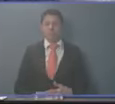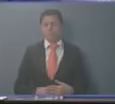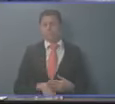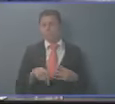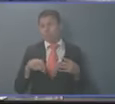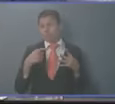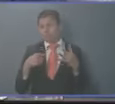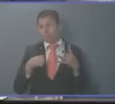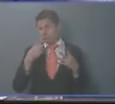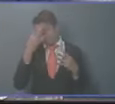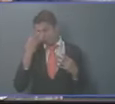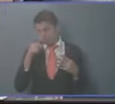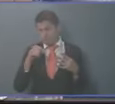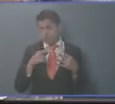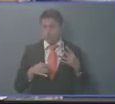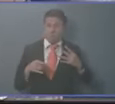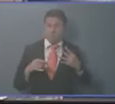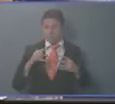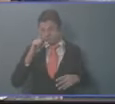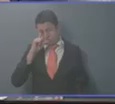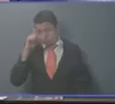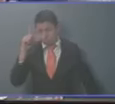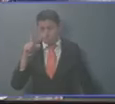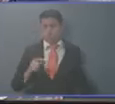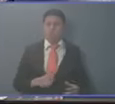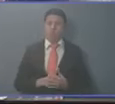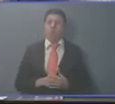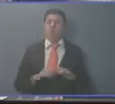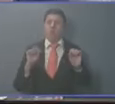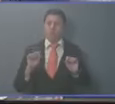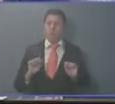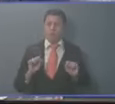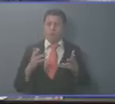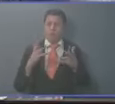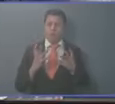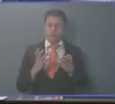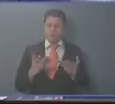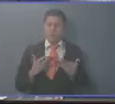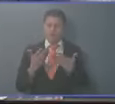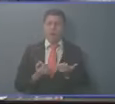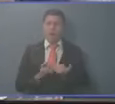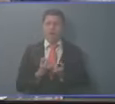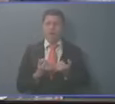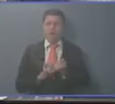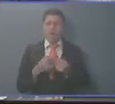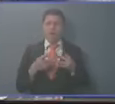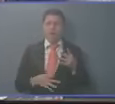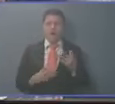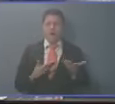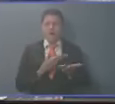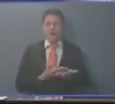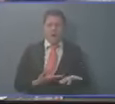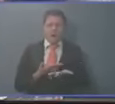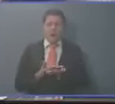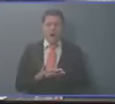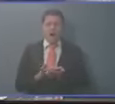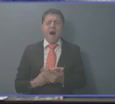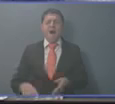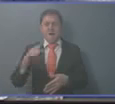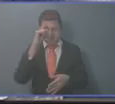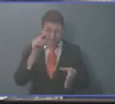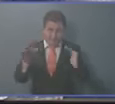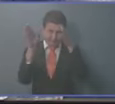creo que con el ánimo algunos de querer apoyarla y respaldarla, hacen propuestas